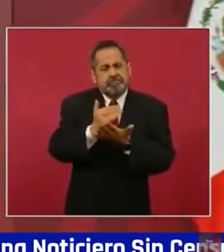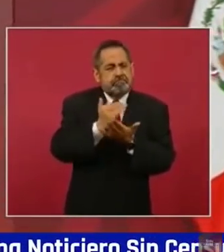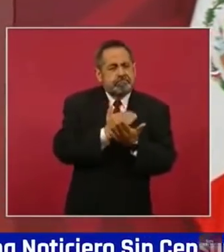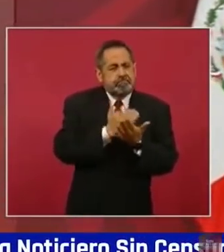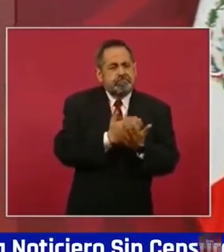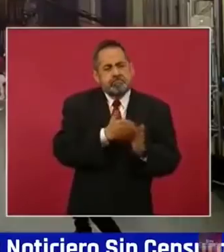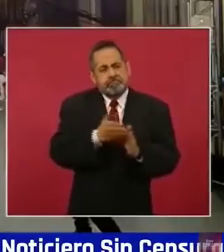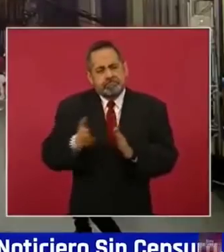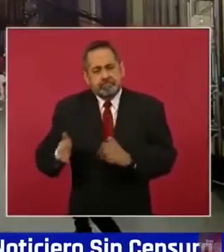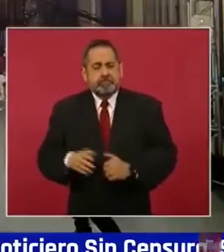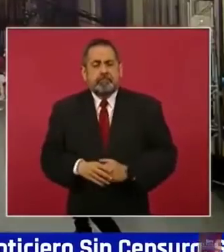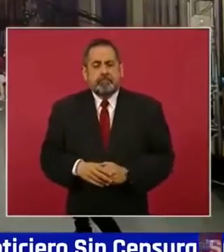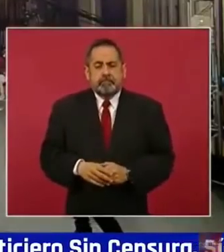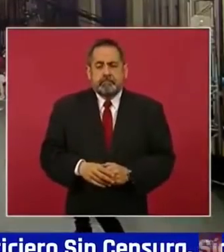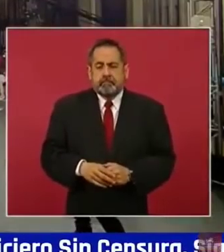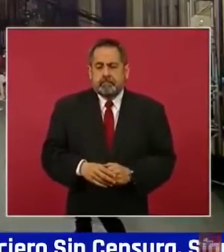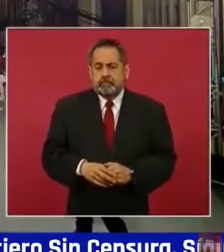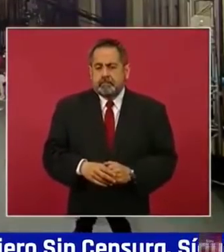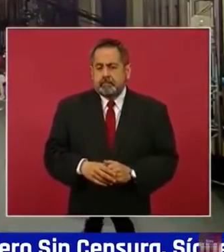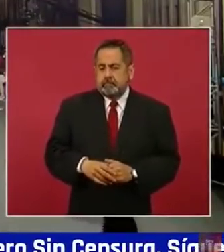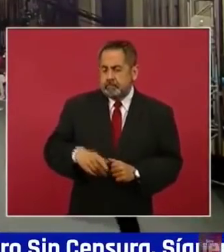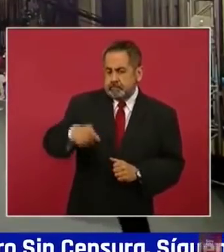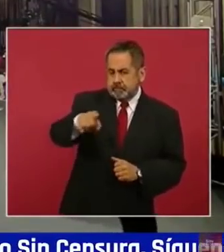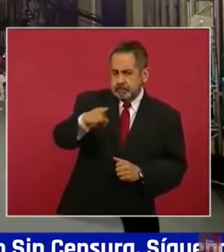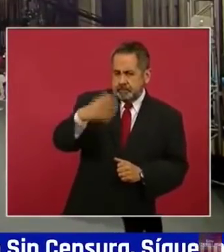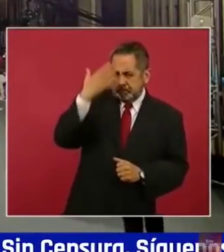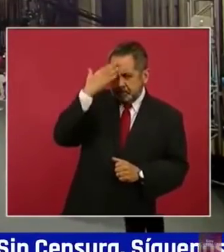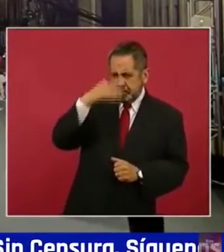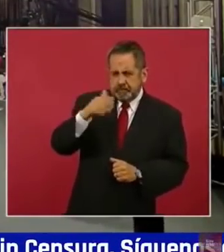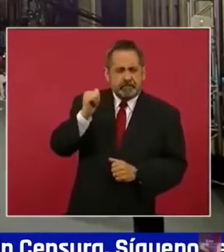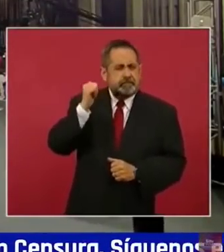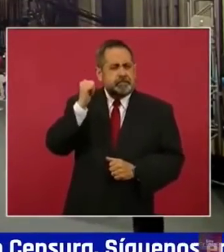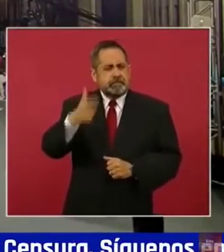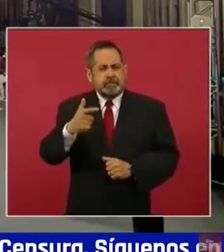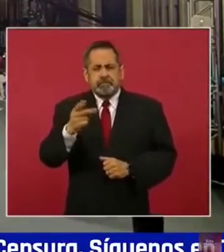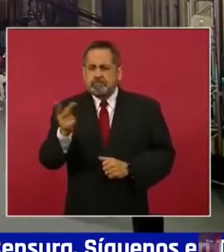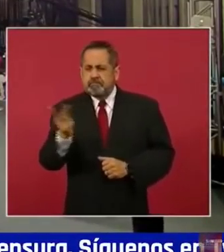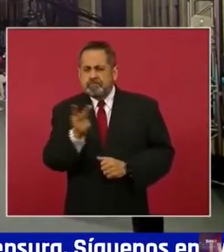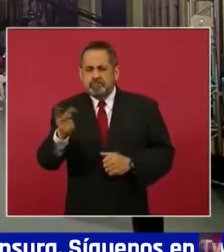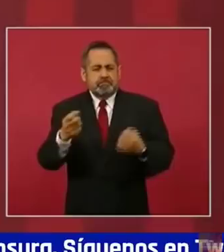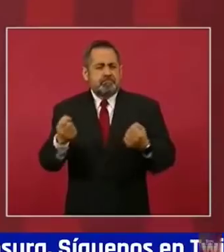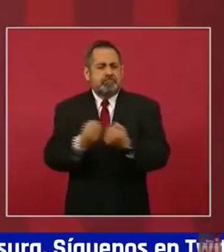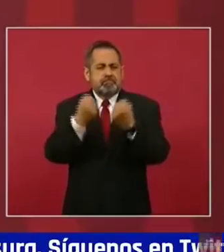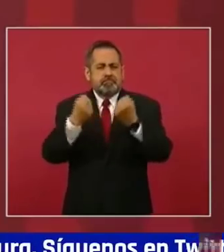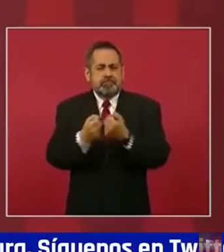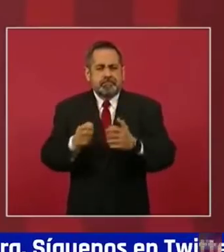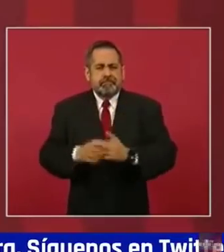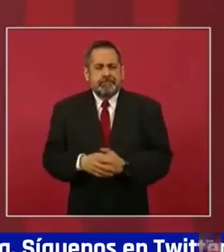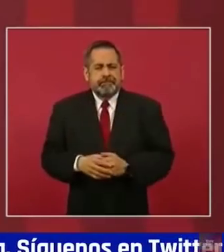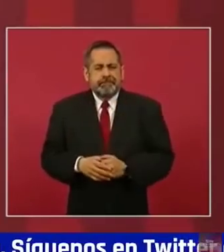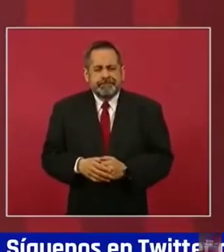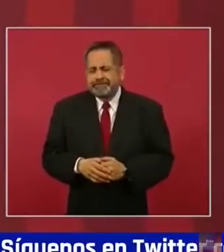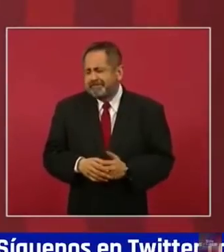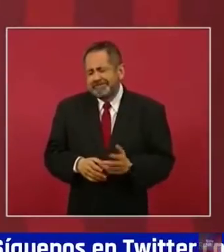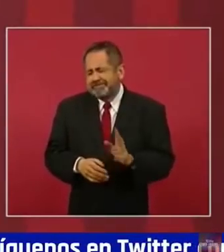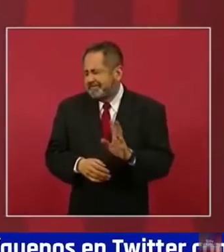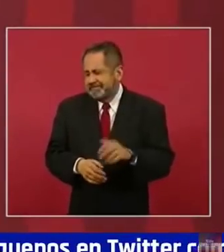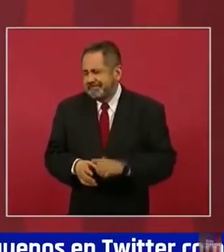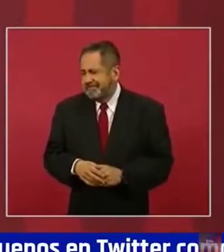procedimientos. ¿Usted sabe de esta confrontación que habría entre ellos dos? No, pero